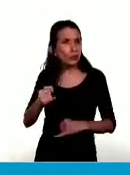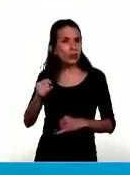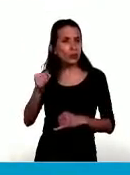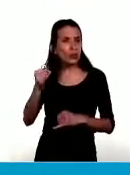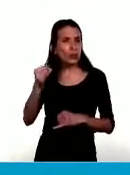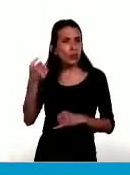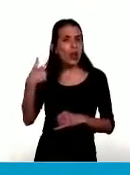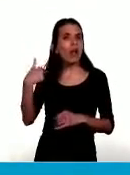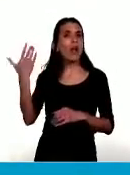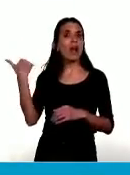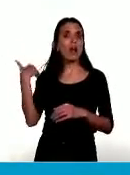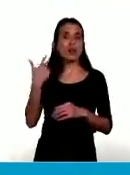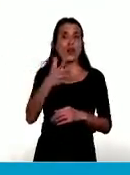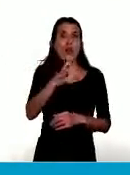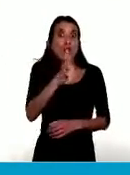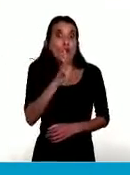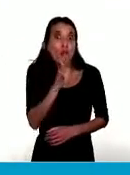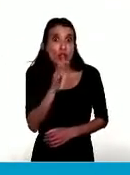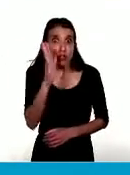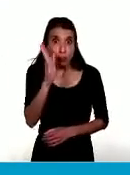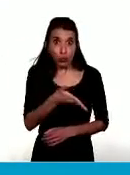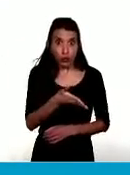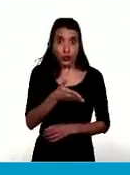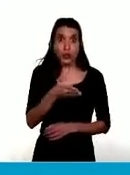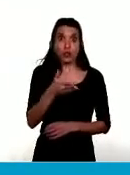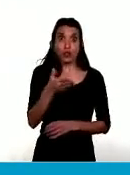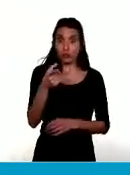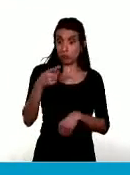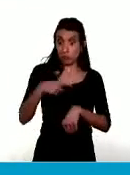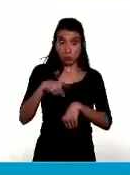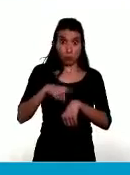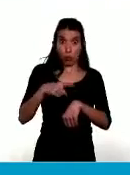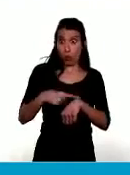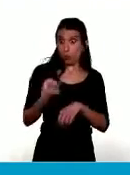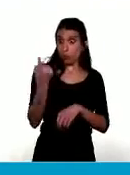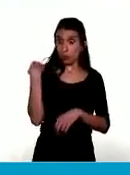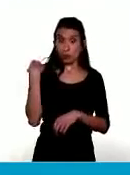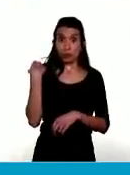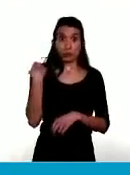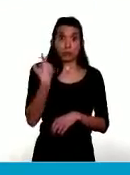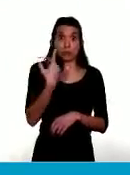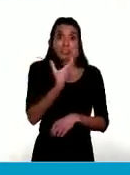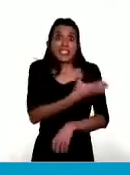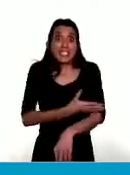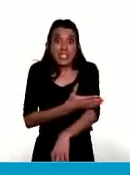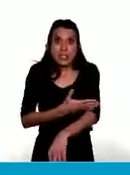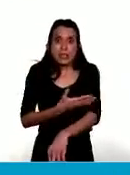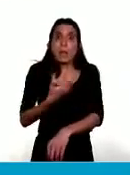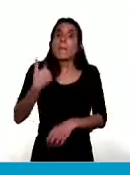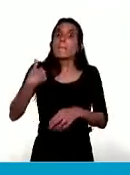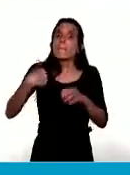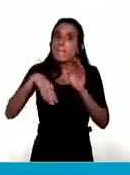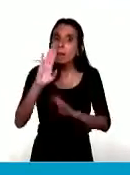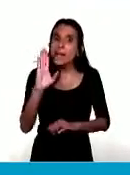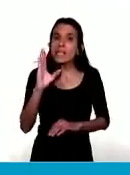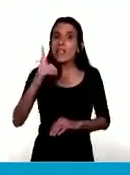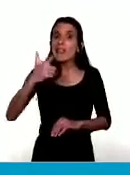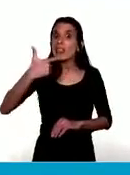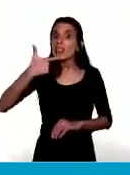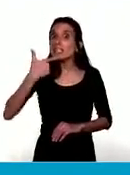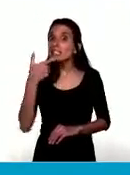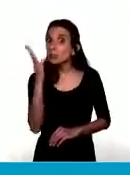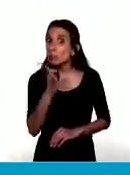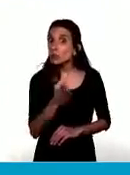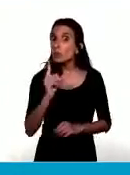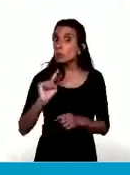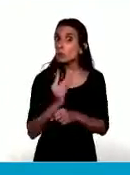14%. 14% del gobierno, el primer año del gobierno de Scioli y su segundo mandato, 17% del primer año